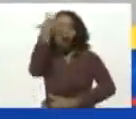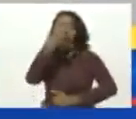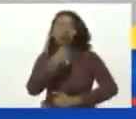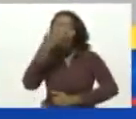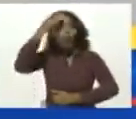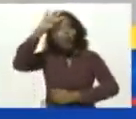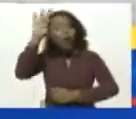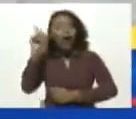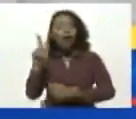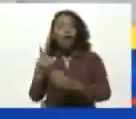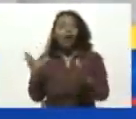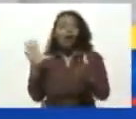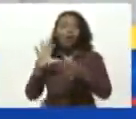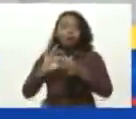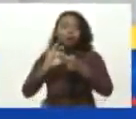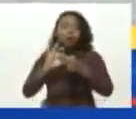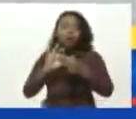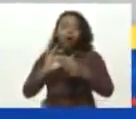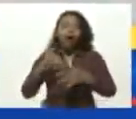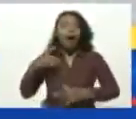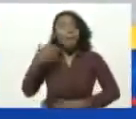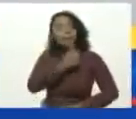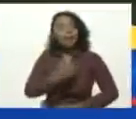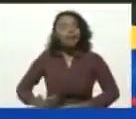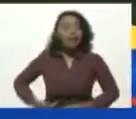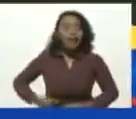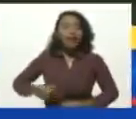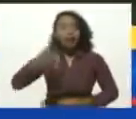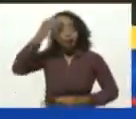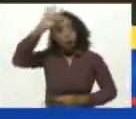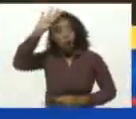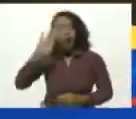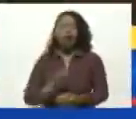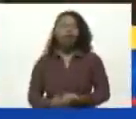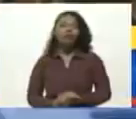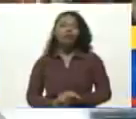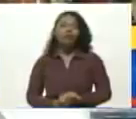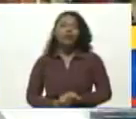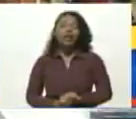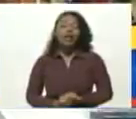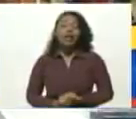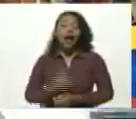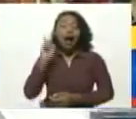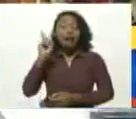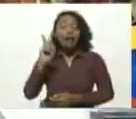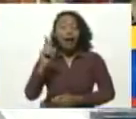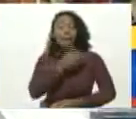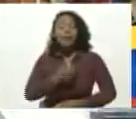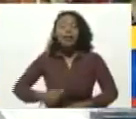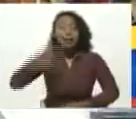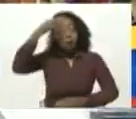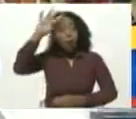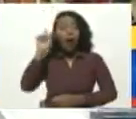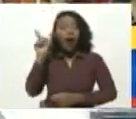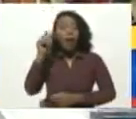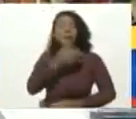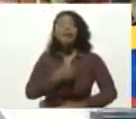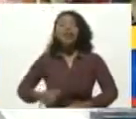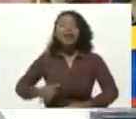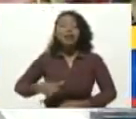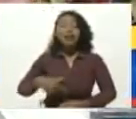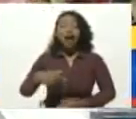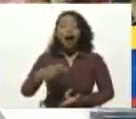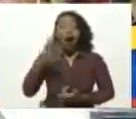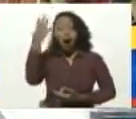cubana alrededor de su presidente Miguel Díaz-Canel. Y Miguel Díaz-Canel, que es un presidente joven, tiene el pelo